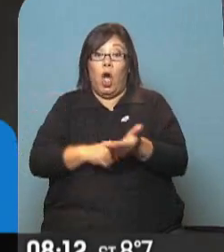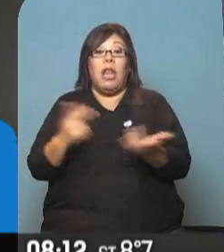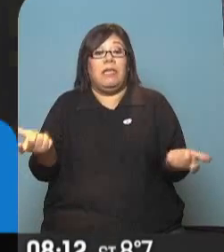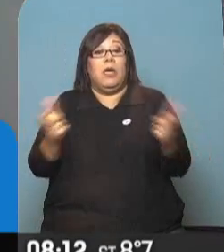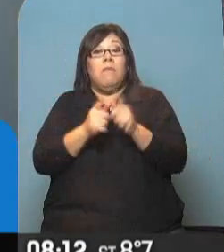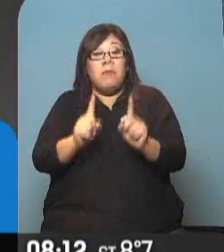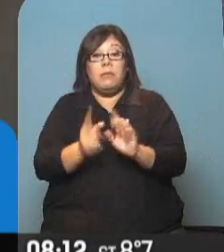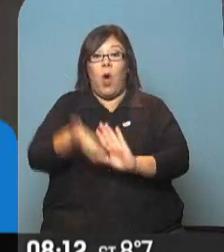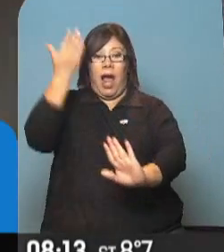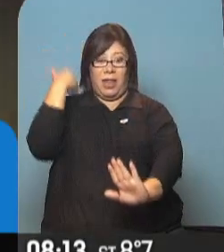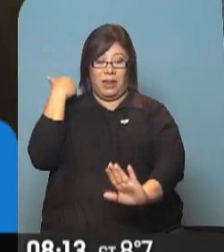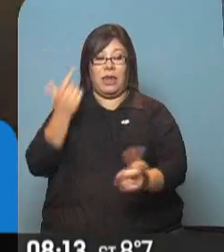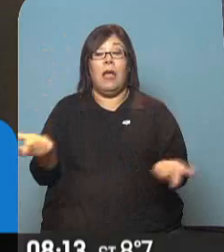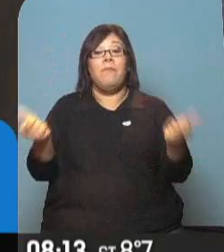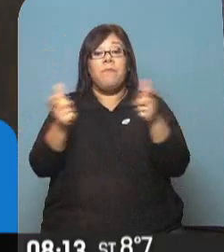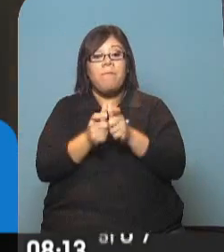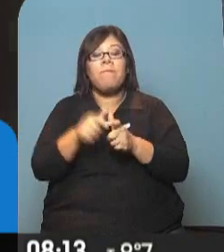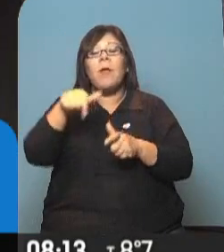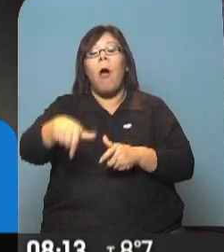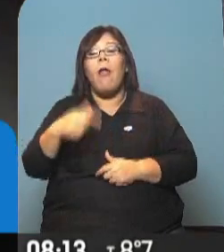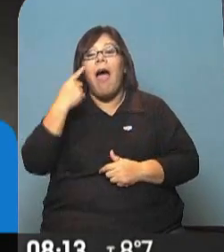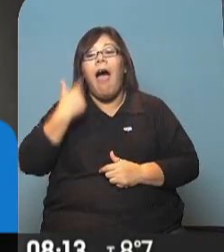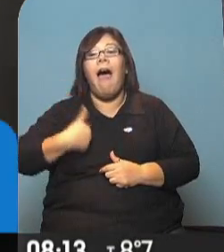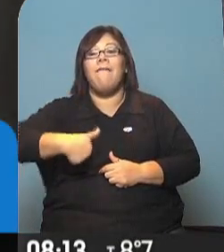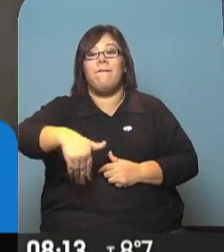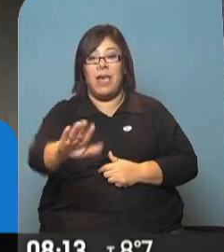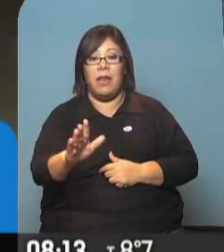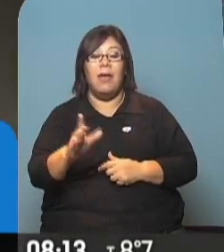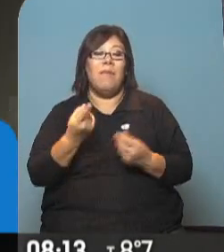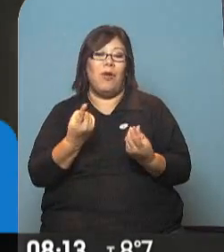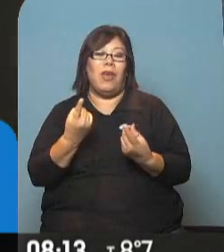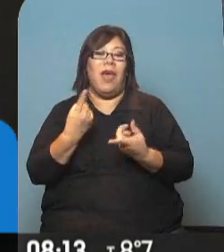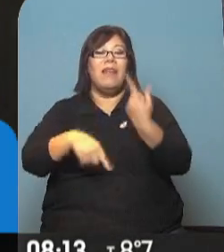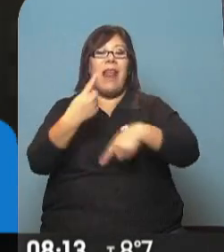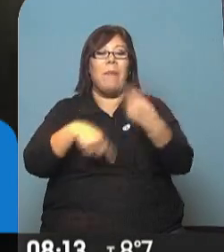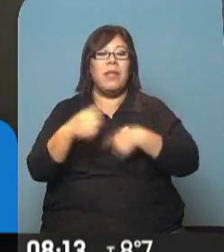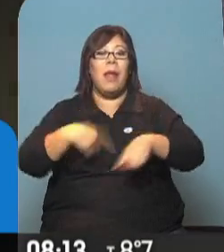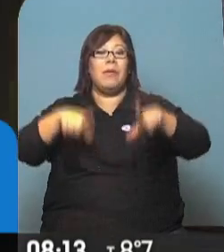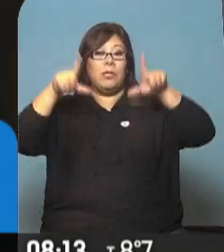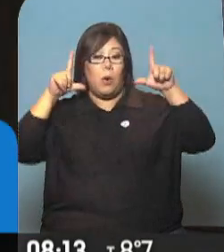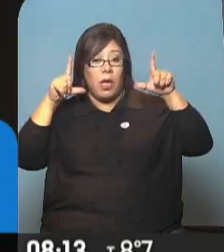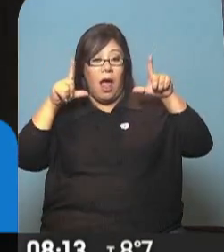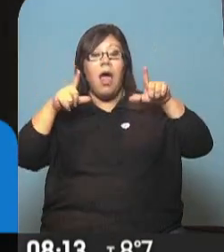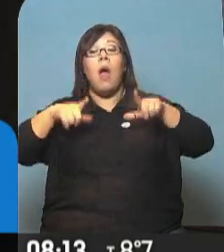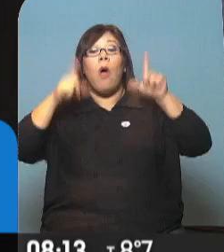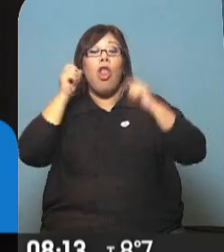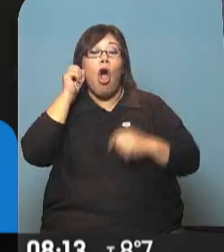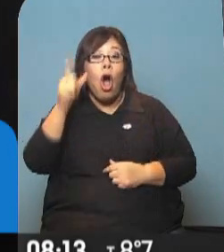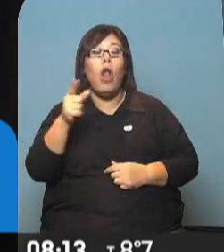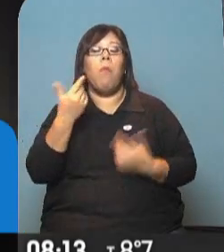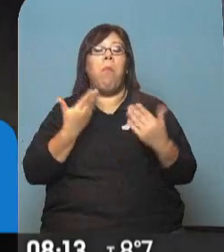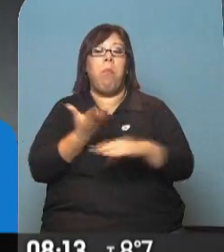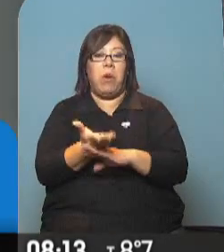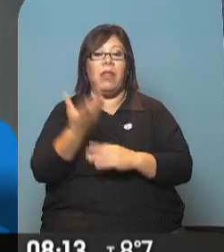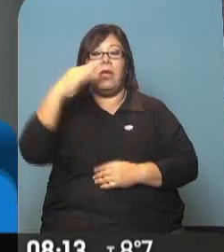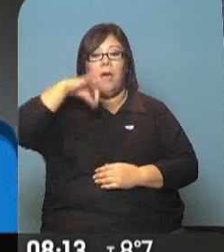se resuelve qué va a pasar con este gremio y así tendrá la potestad de pedir paritarias. El derecho a huelga